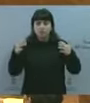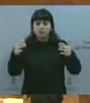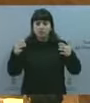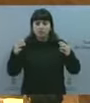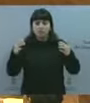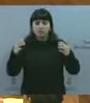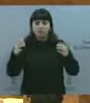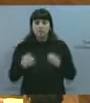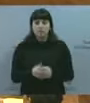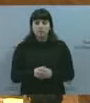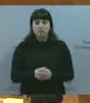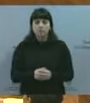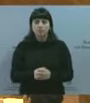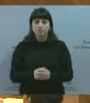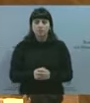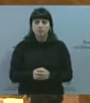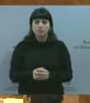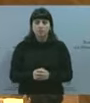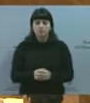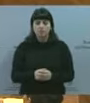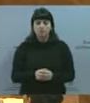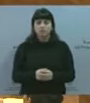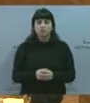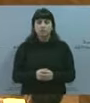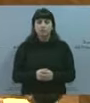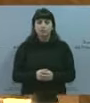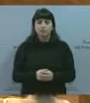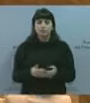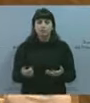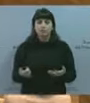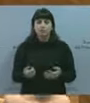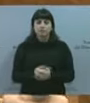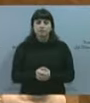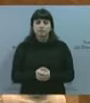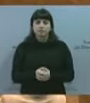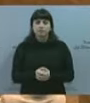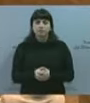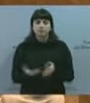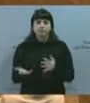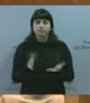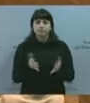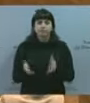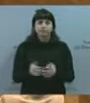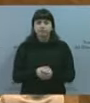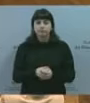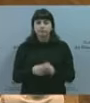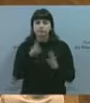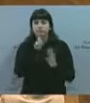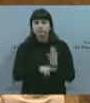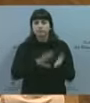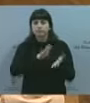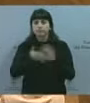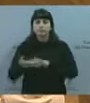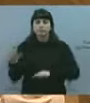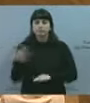más o menos, tenemos que aplicar el reglamento y todas las normas a las que tenemos que